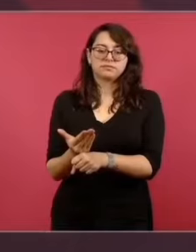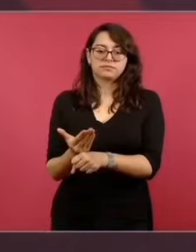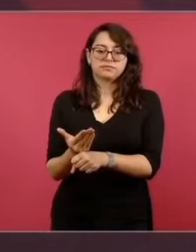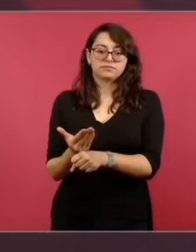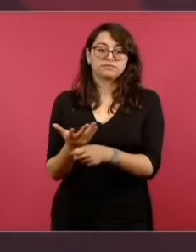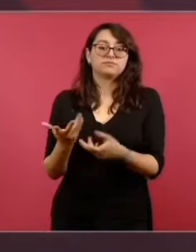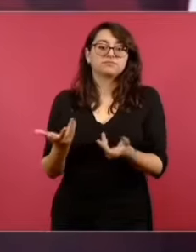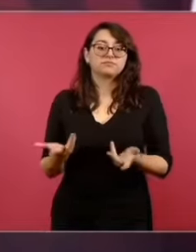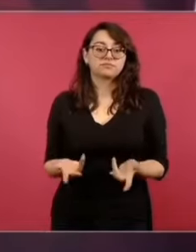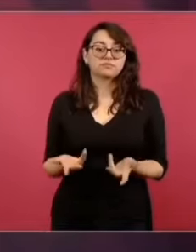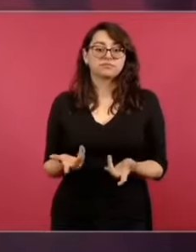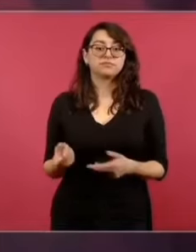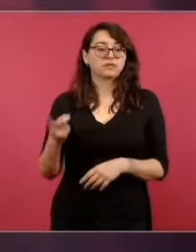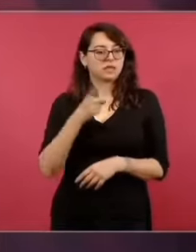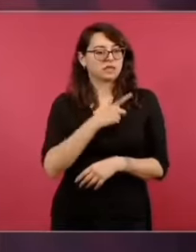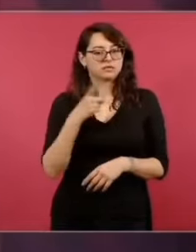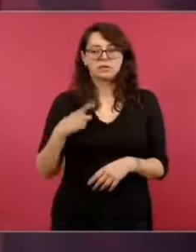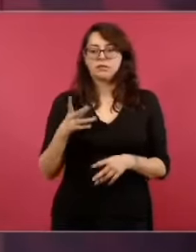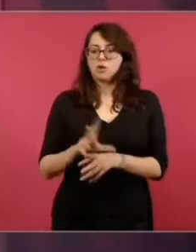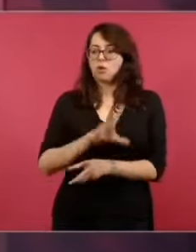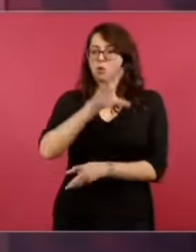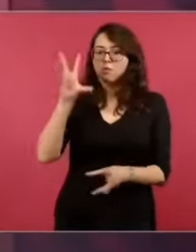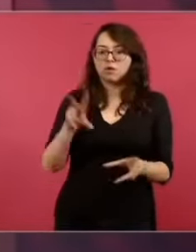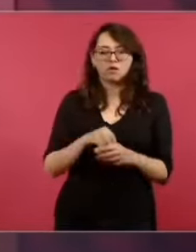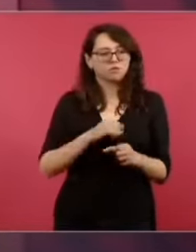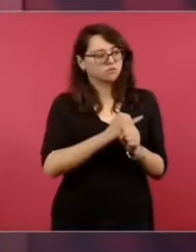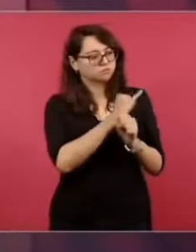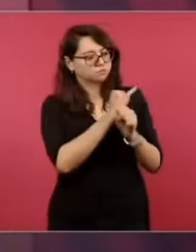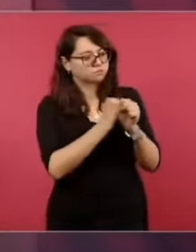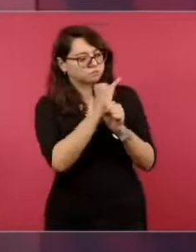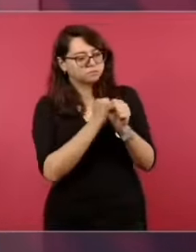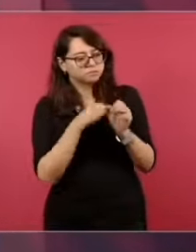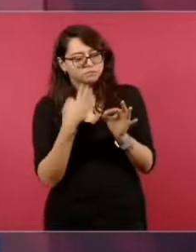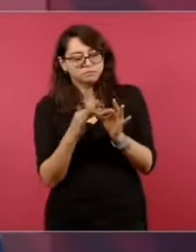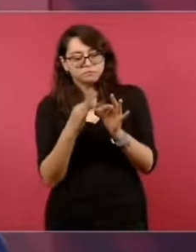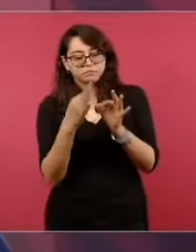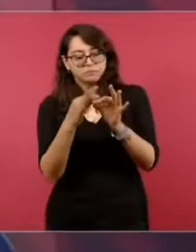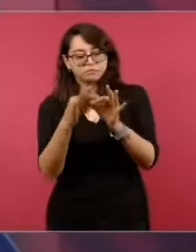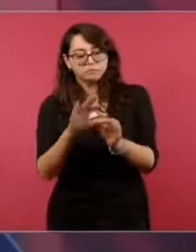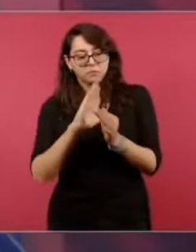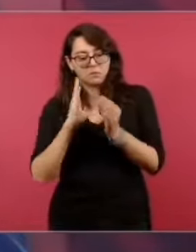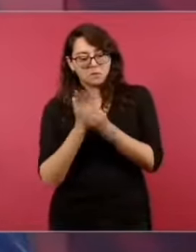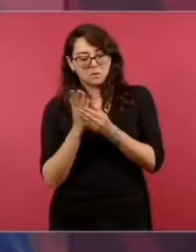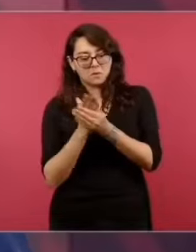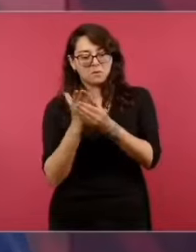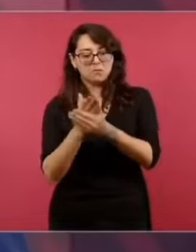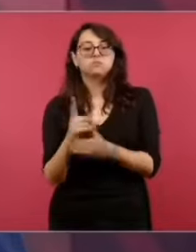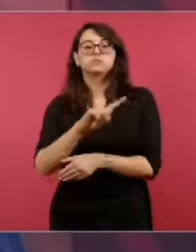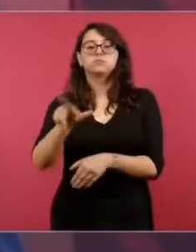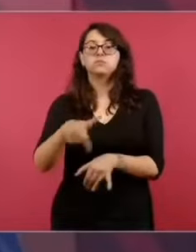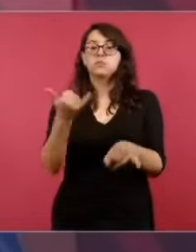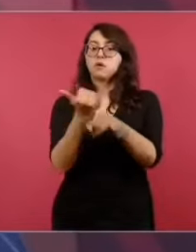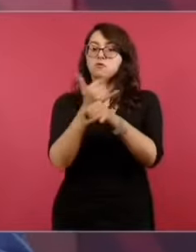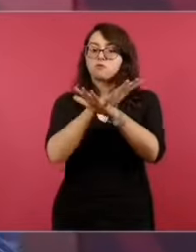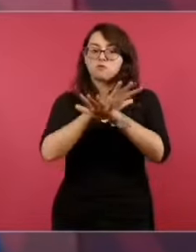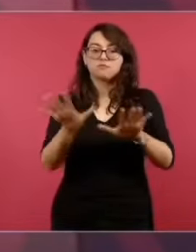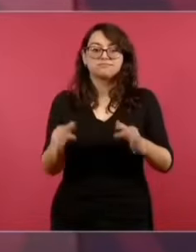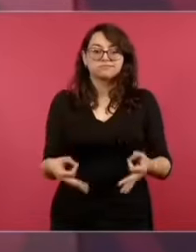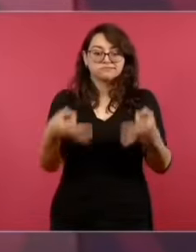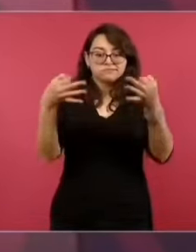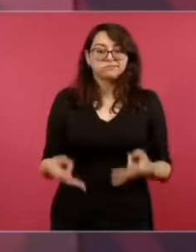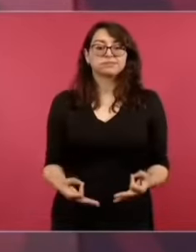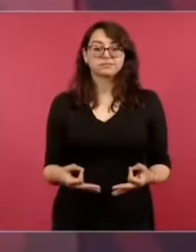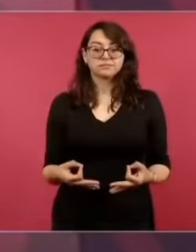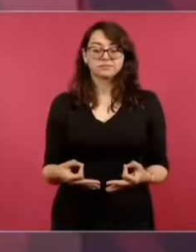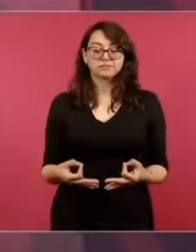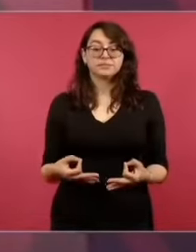y se quieren tener todos los datos para informar bien sobre este asunto. Mañana van a